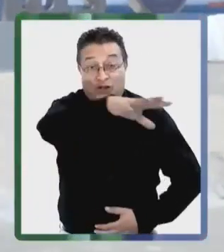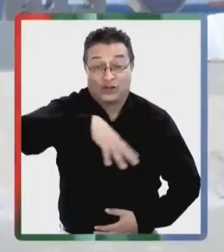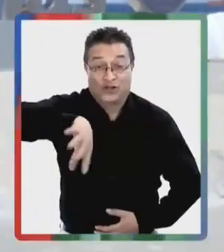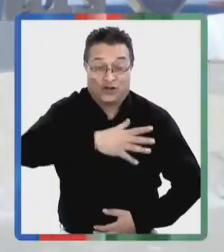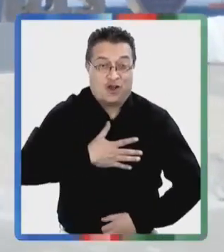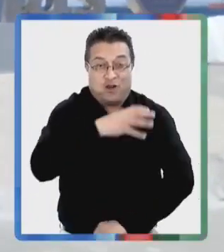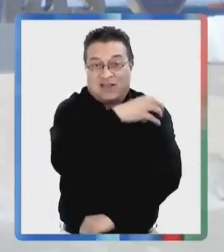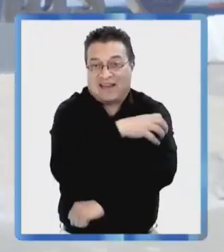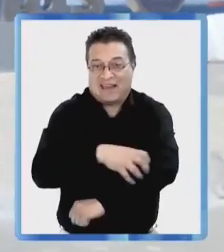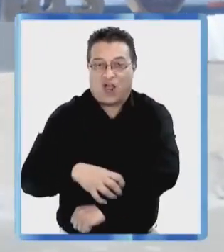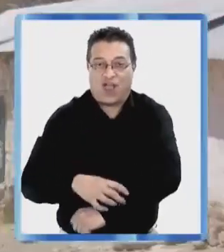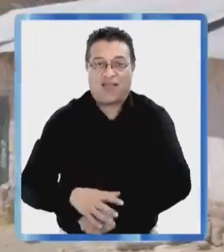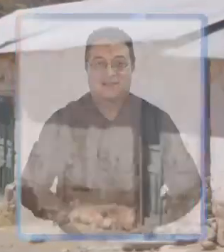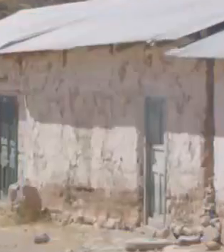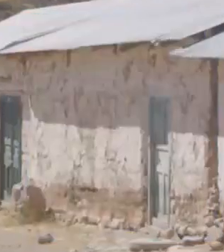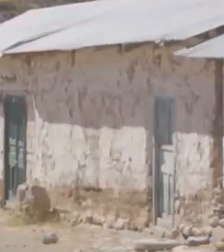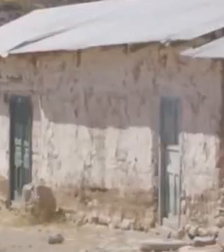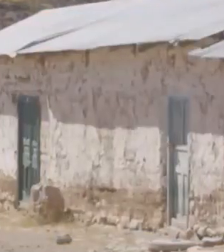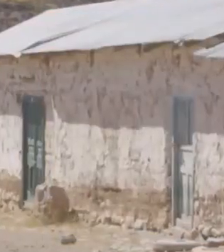Somos las regiones.